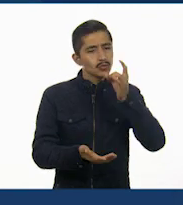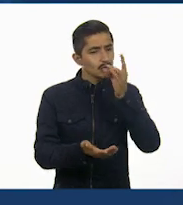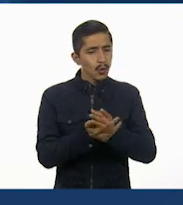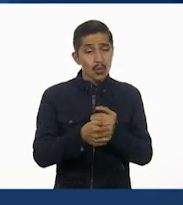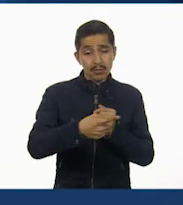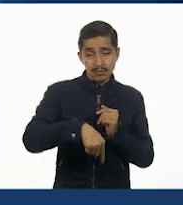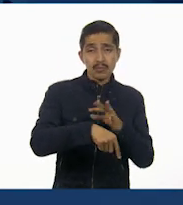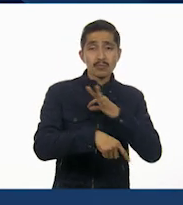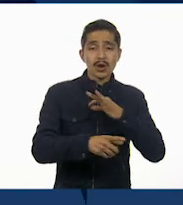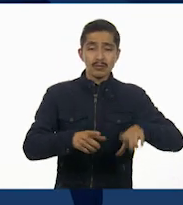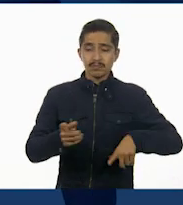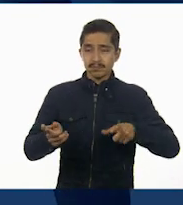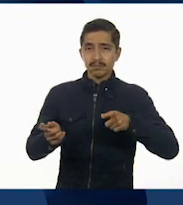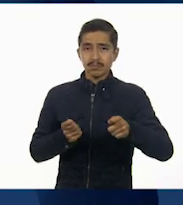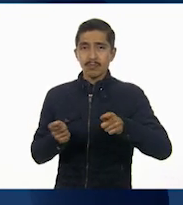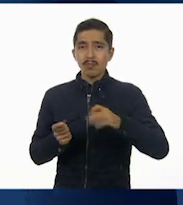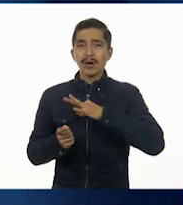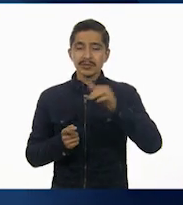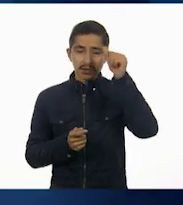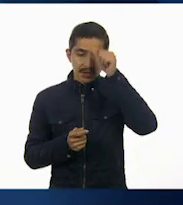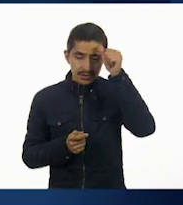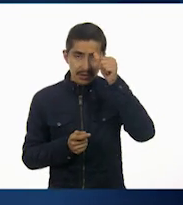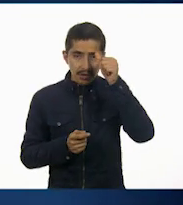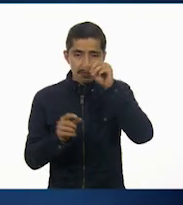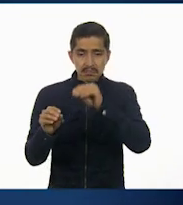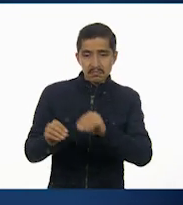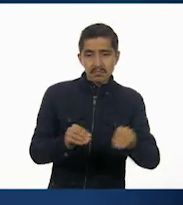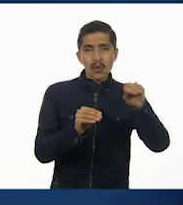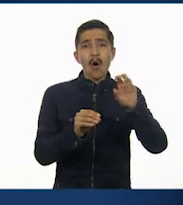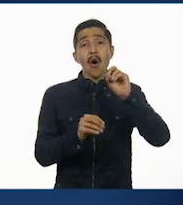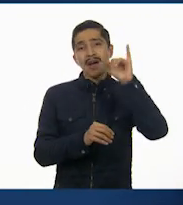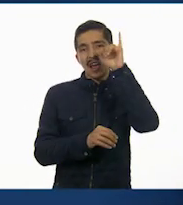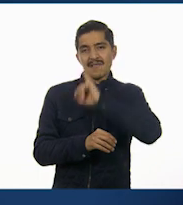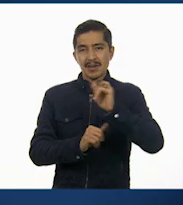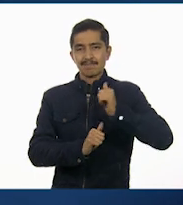gobernar, convertirse en sacerdotes y ser jefes militares.